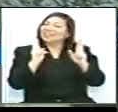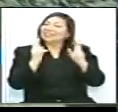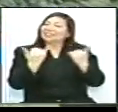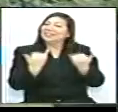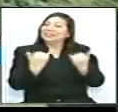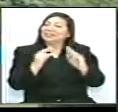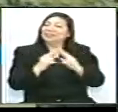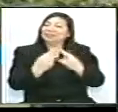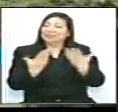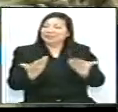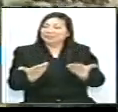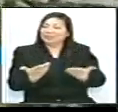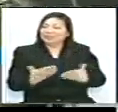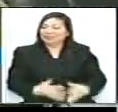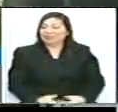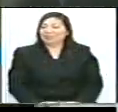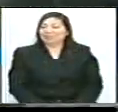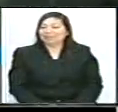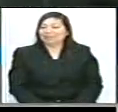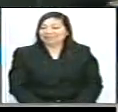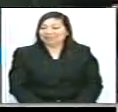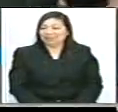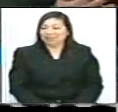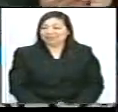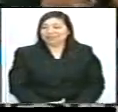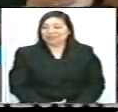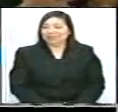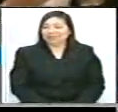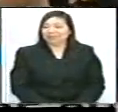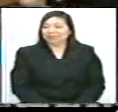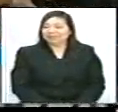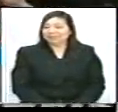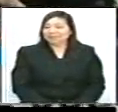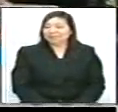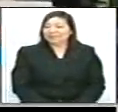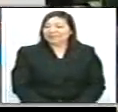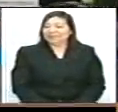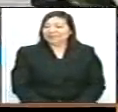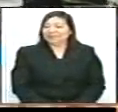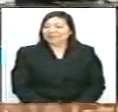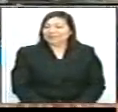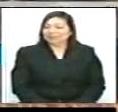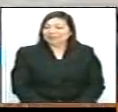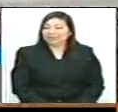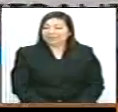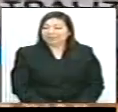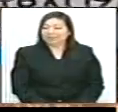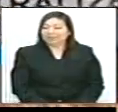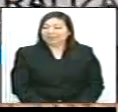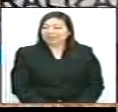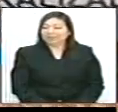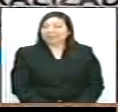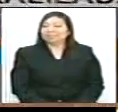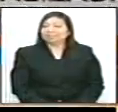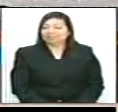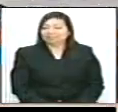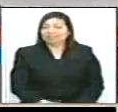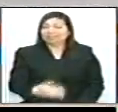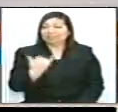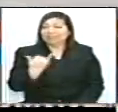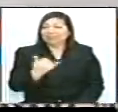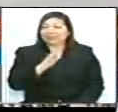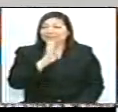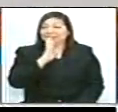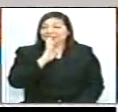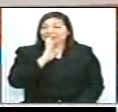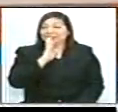la reunión del día de hoy. Buenos días. Enseguida tenemos las